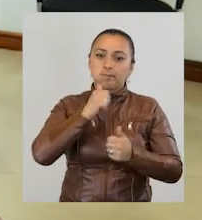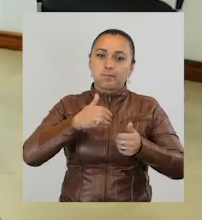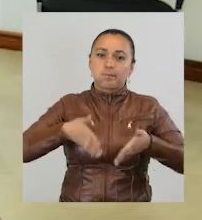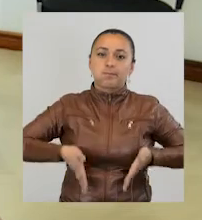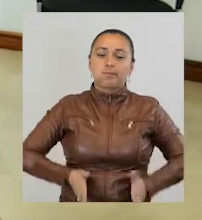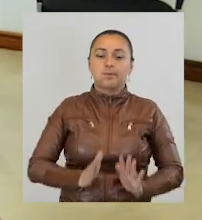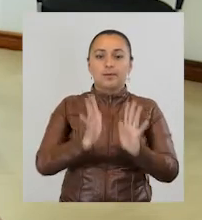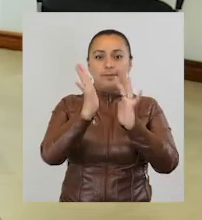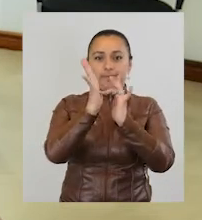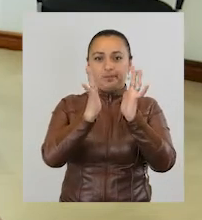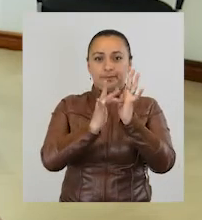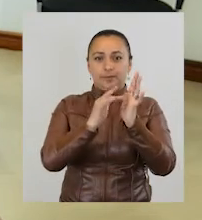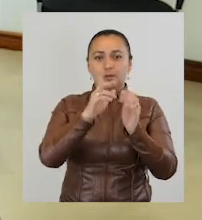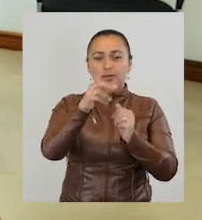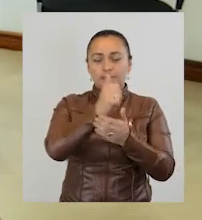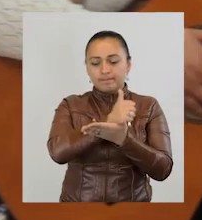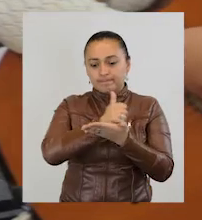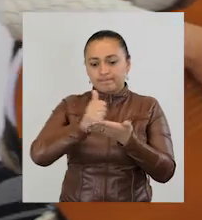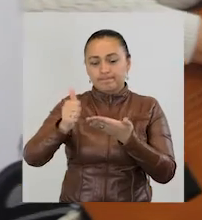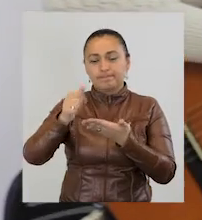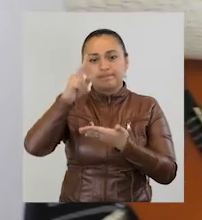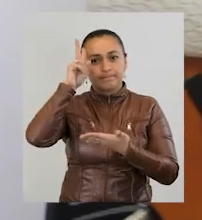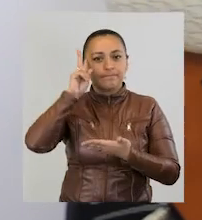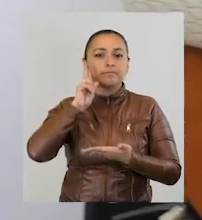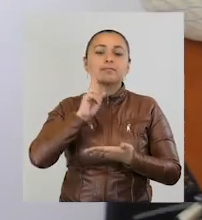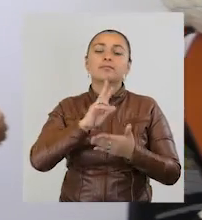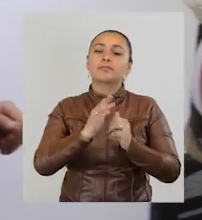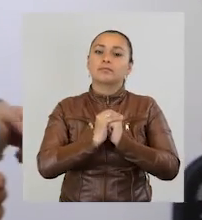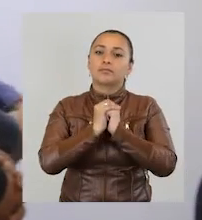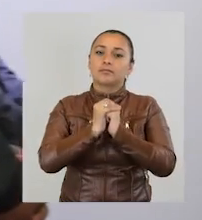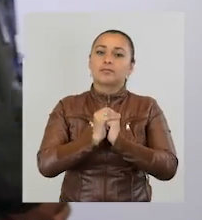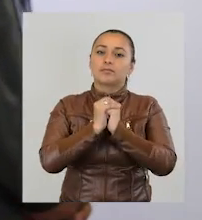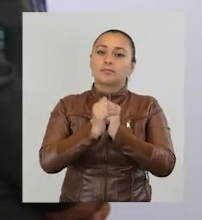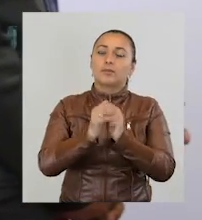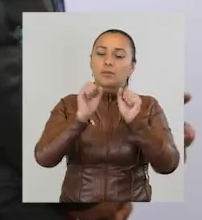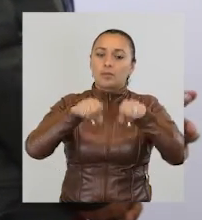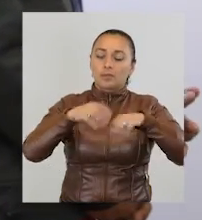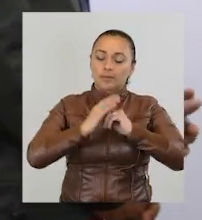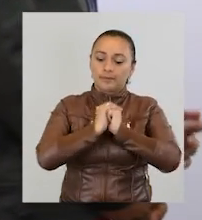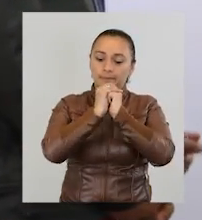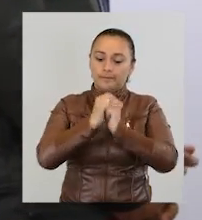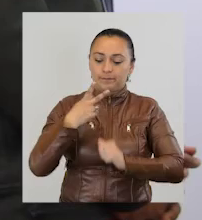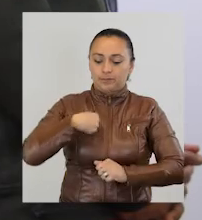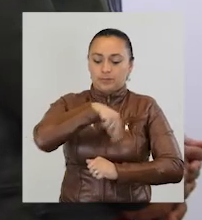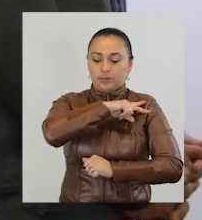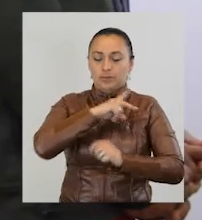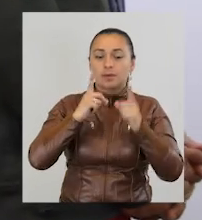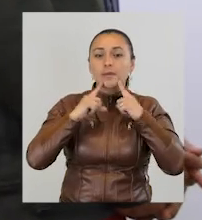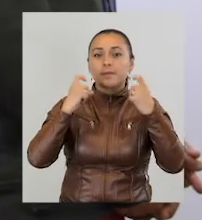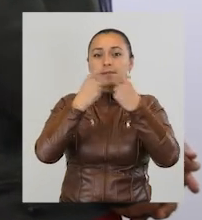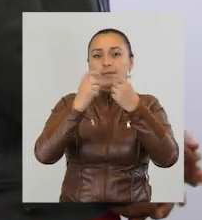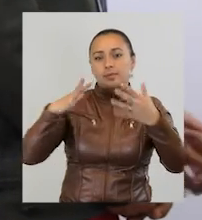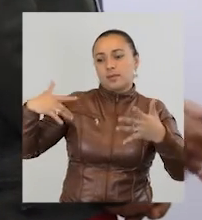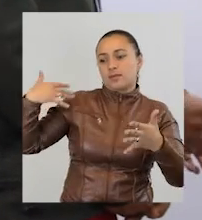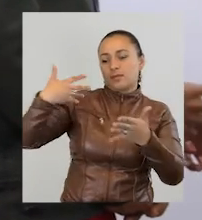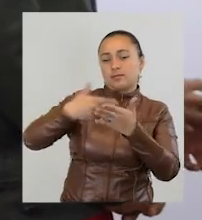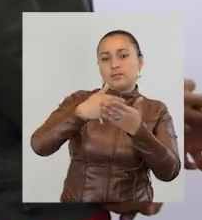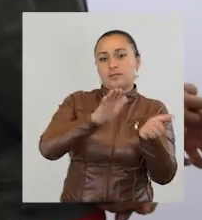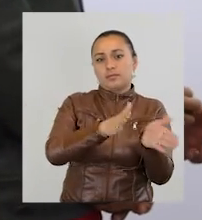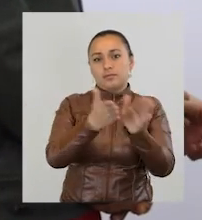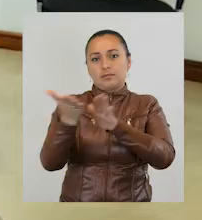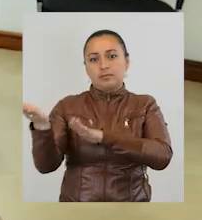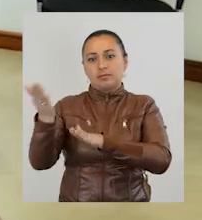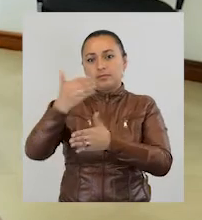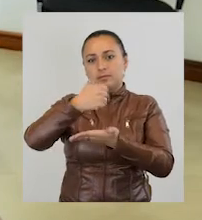vientre Jesús. Santa María, Madre de Dios, ruega por nosotros los pecadores, ahora y en la hora